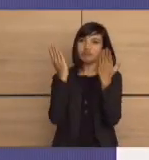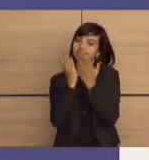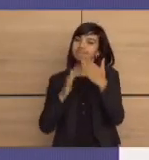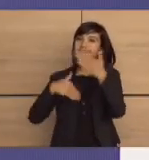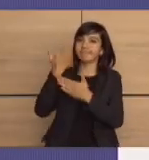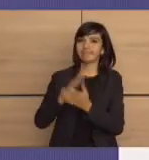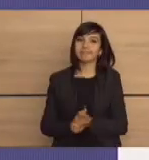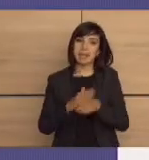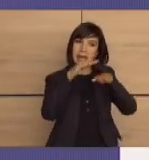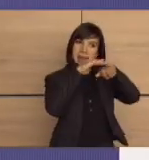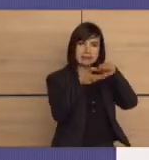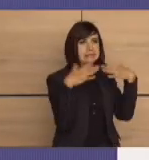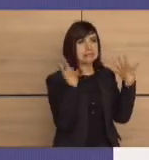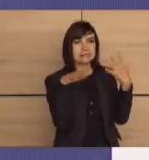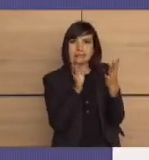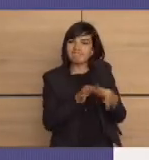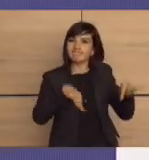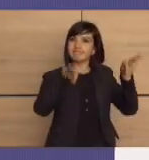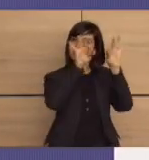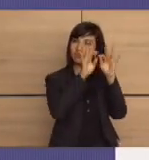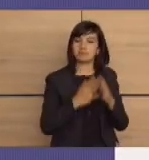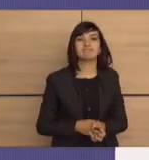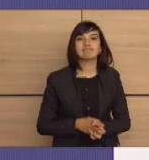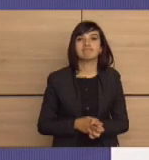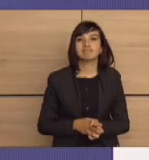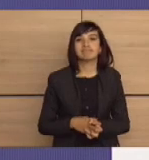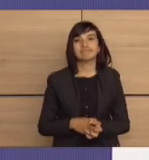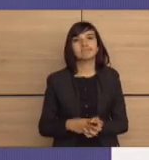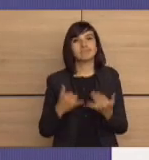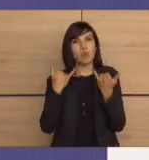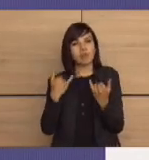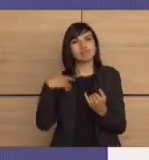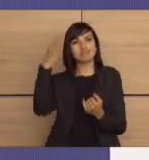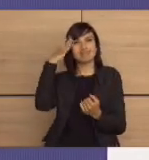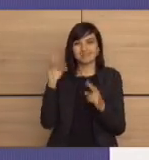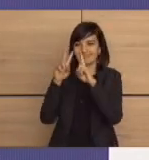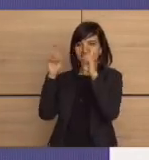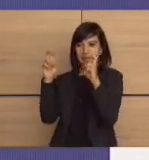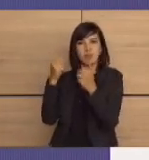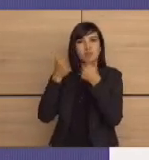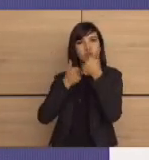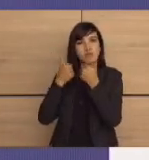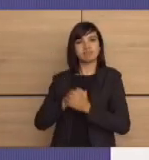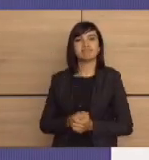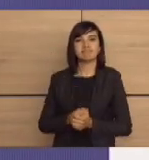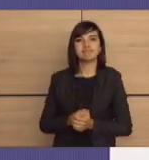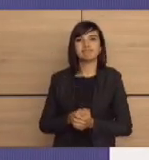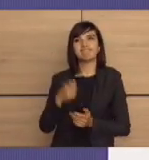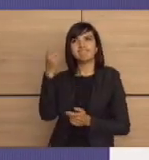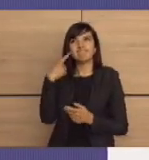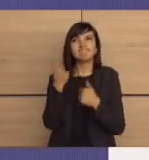primer nivel que yo creo que van a enriquecer esta pregunta que nos hemos formulado como eje temático y es